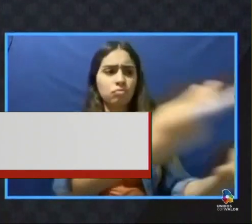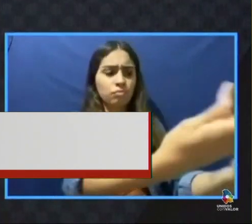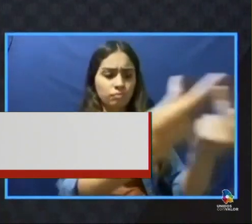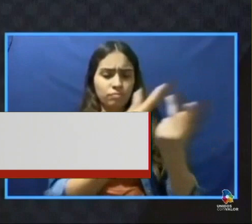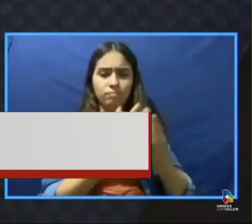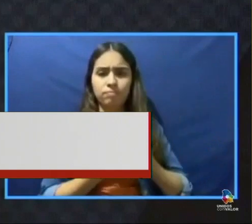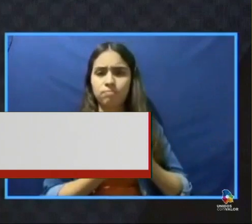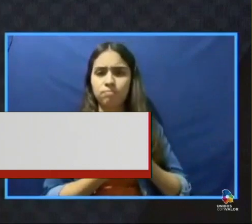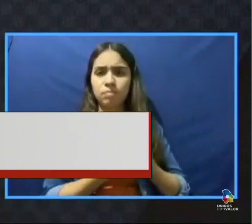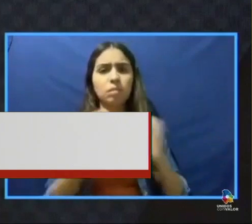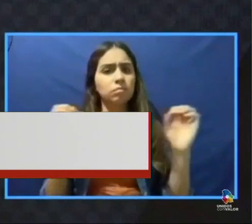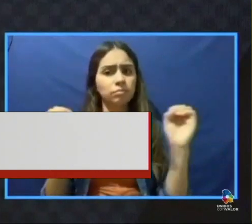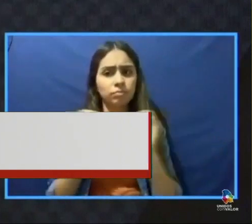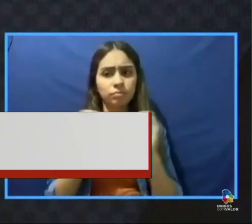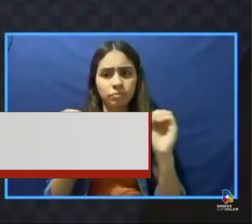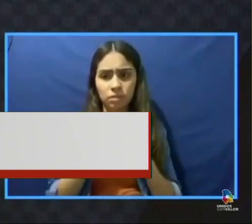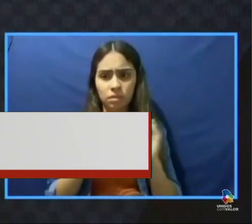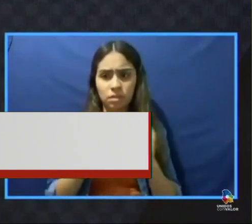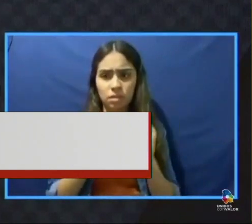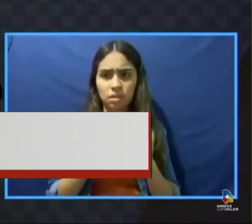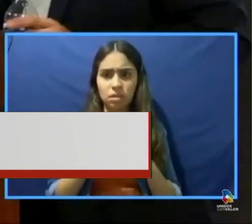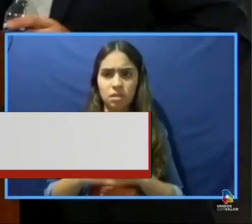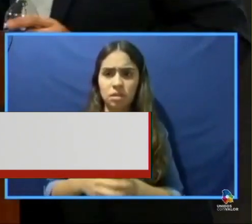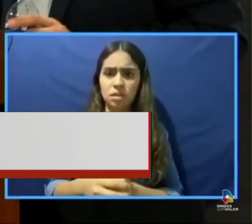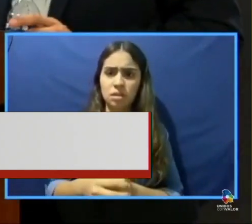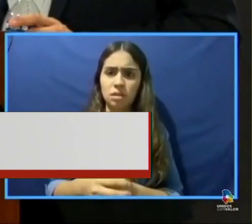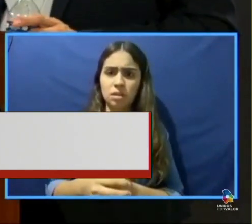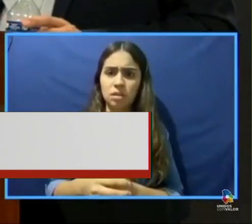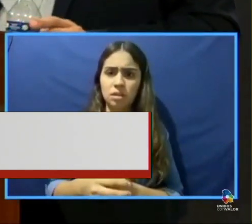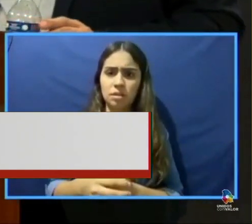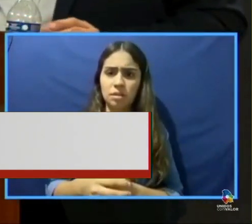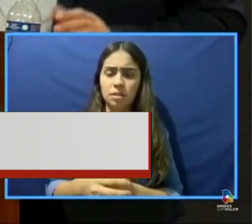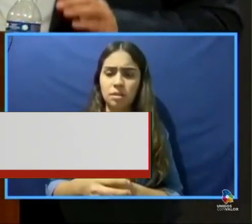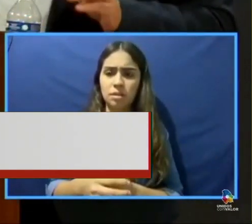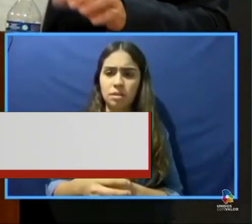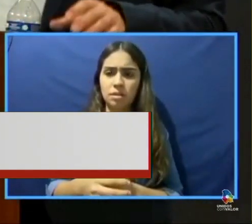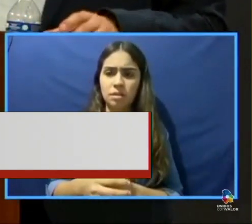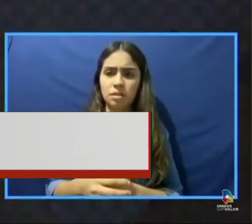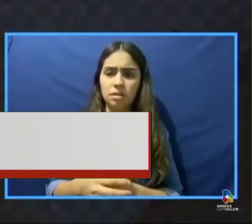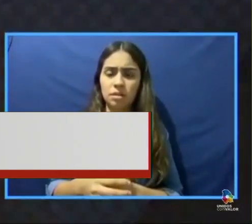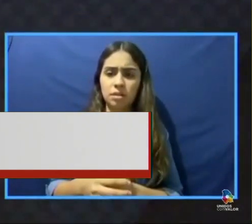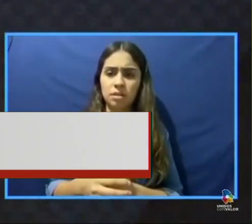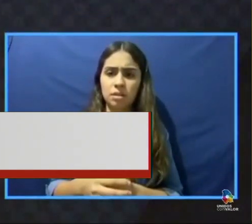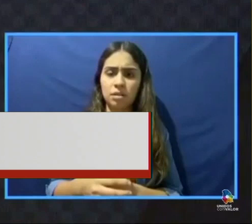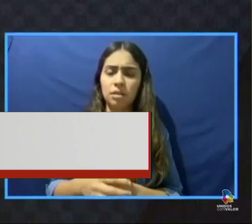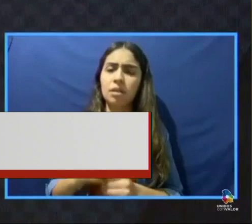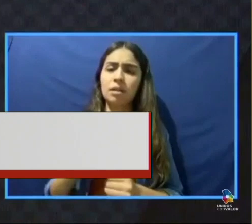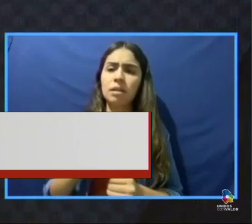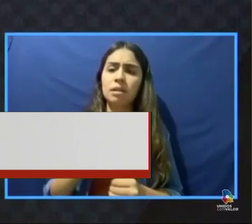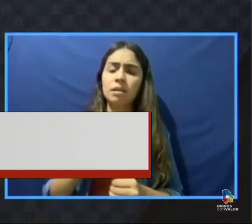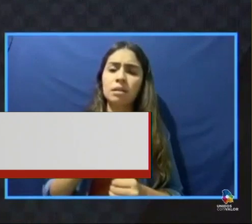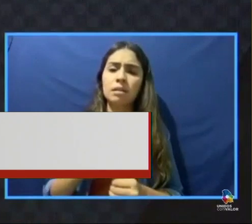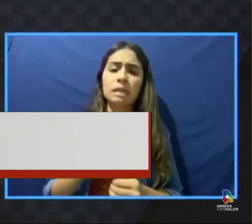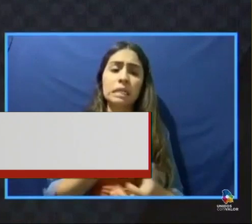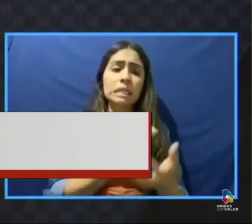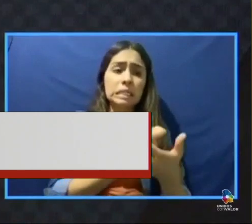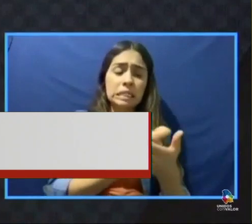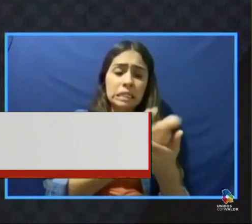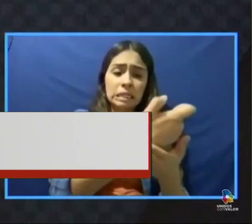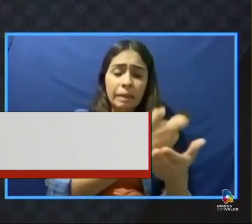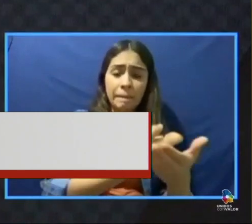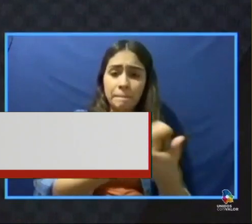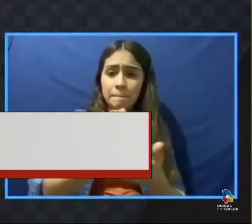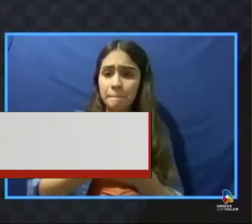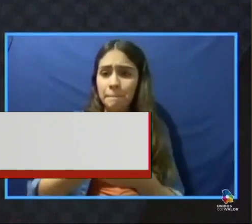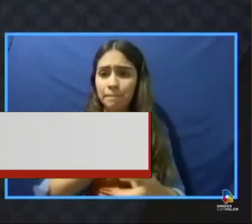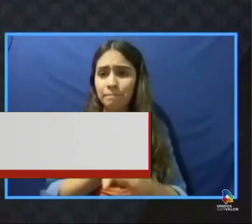plazo, a eso se refiere usted, Michelle. Sí. No, la deuda de largo plazo del Estado al cierre